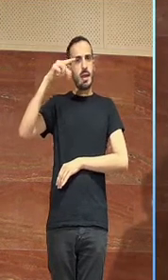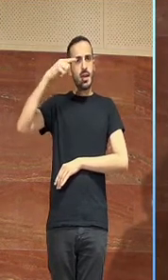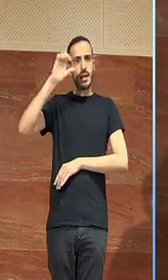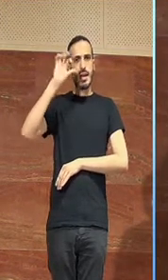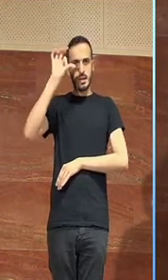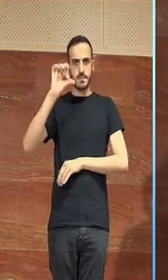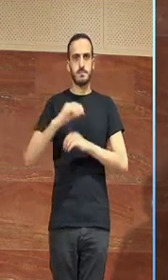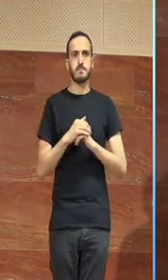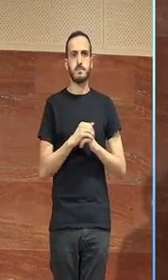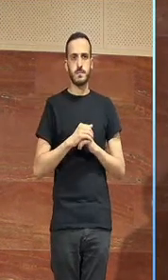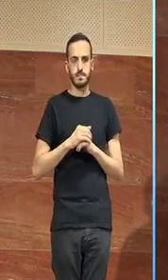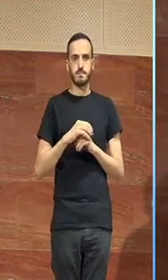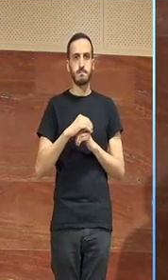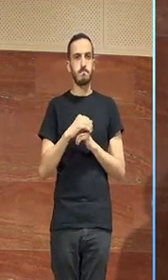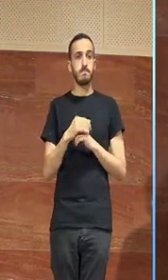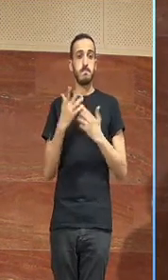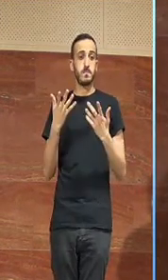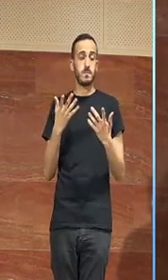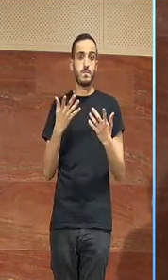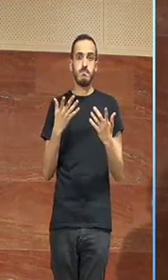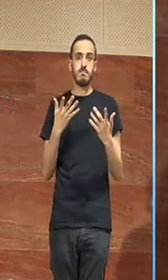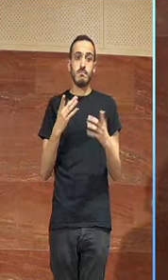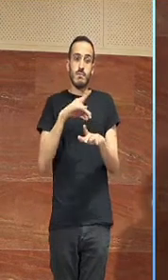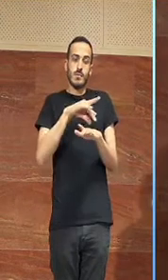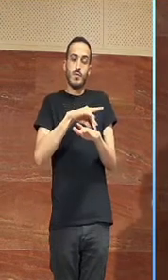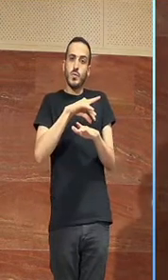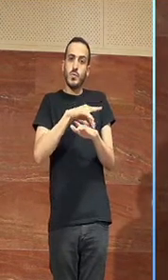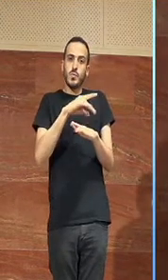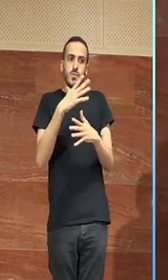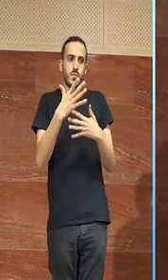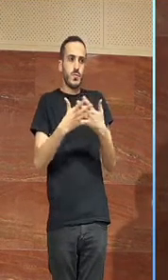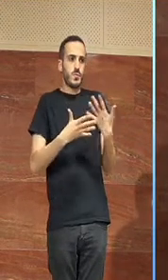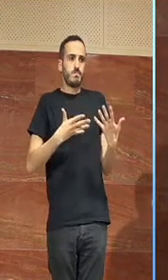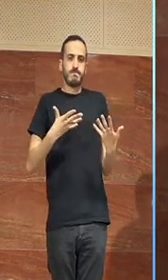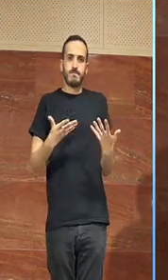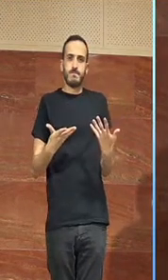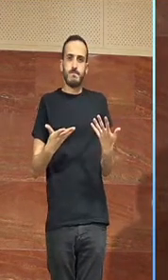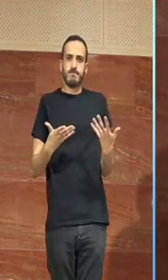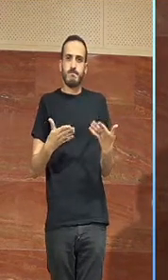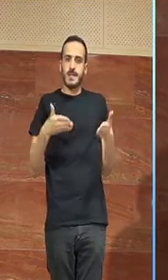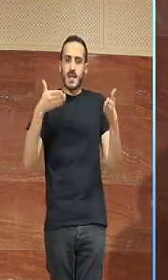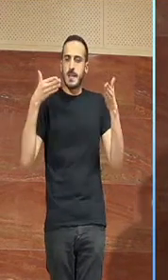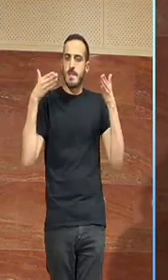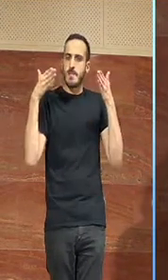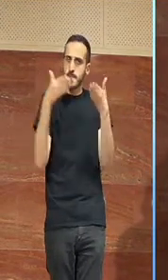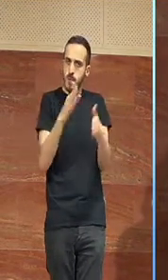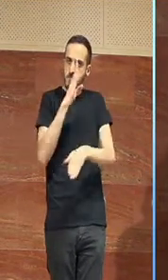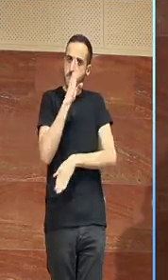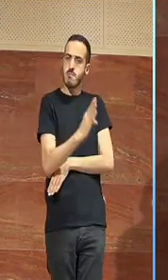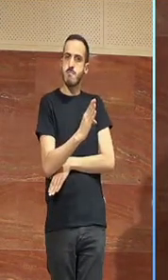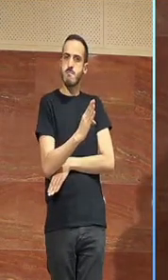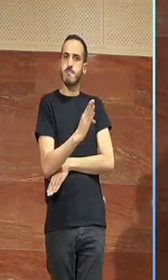momento, pues, como el doctor Rett la atendía directamente,